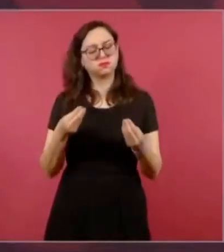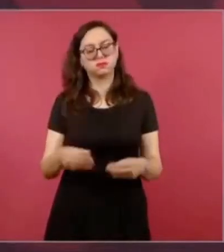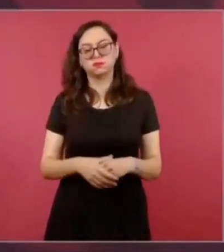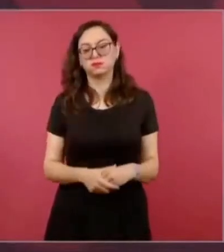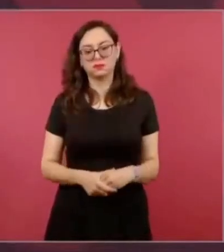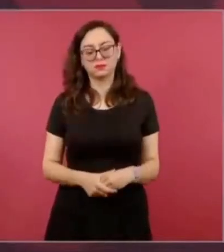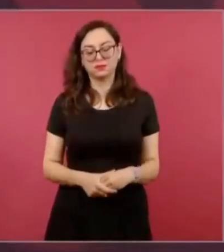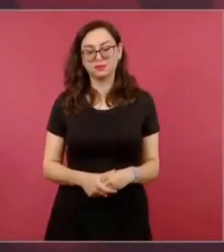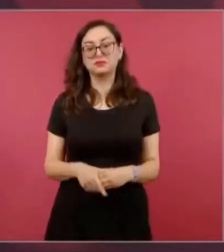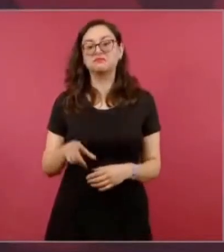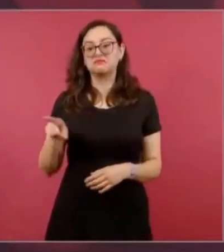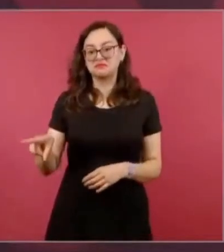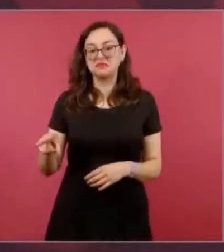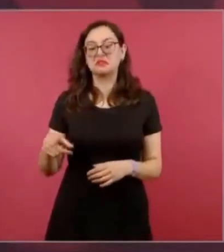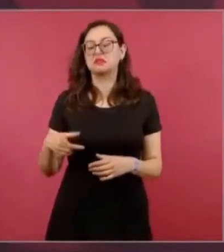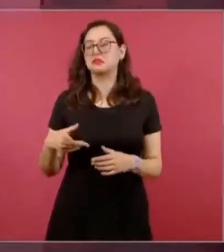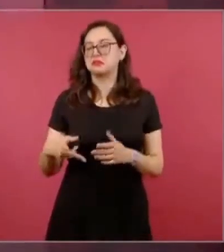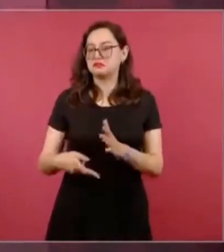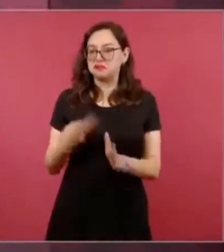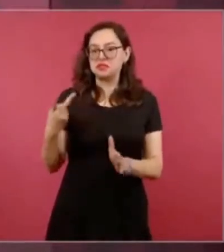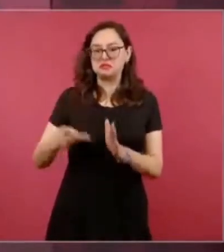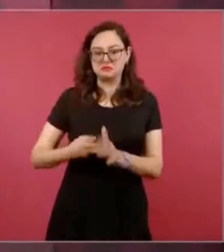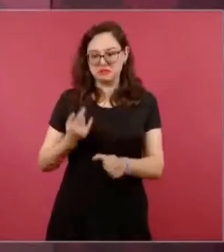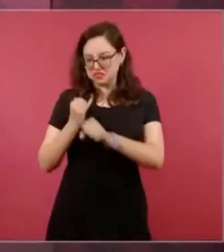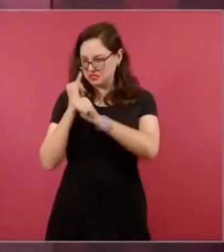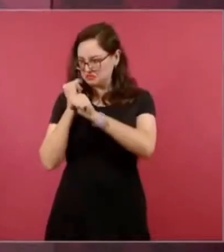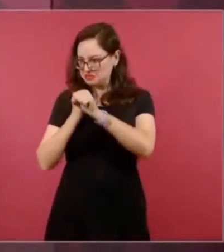de actos autoritarios.